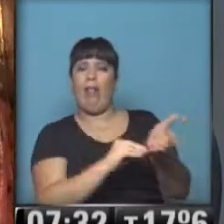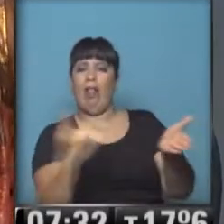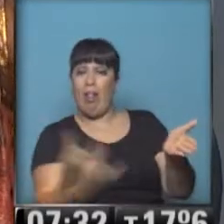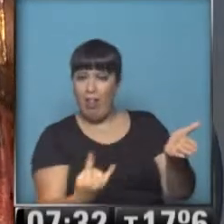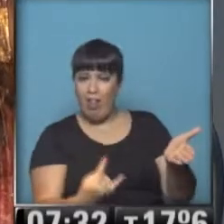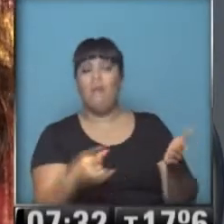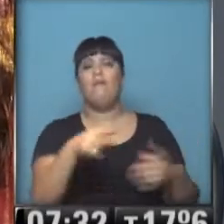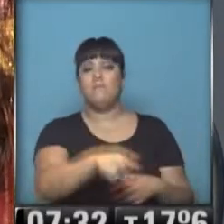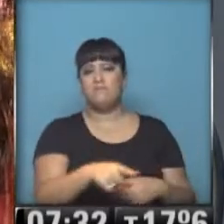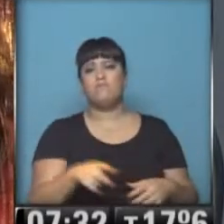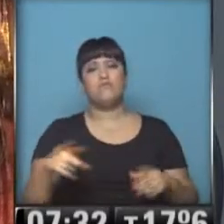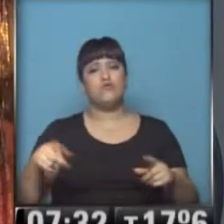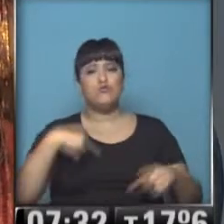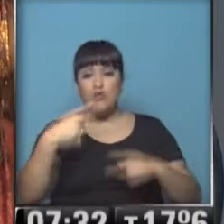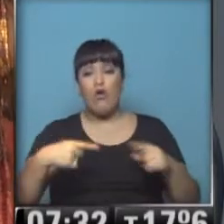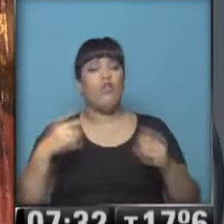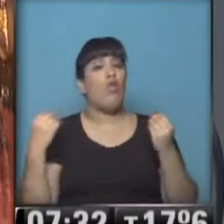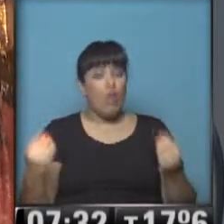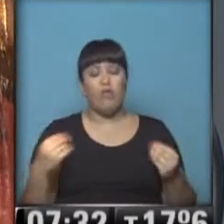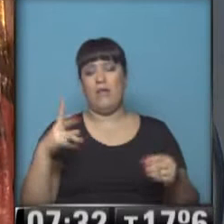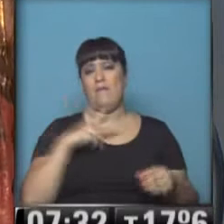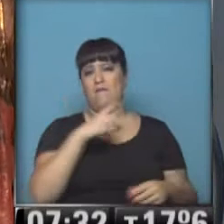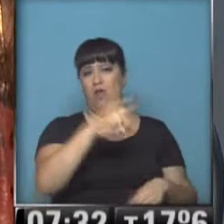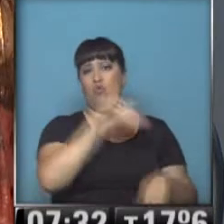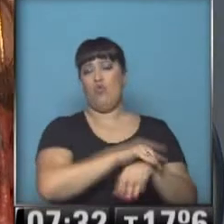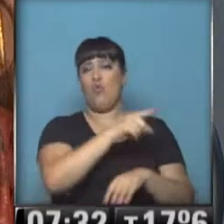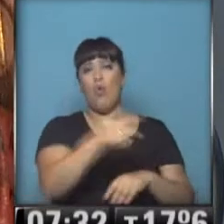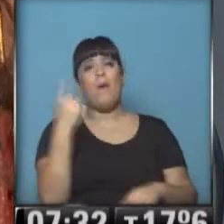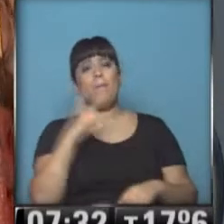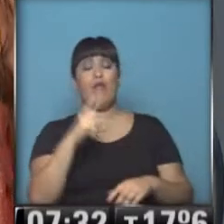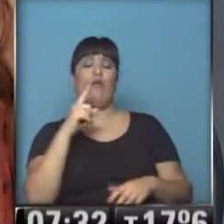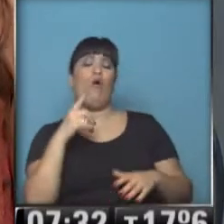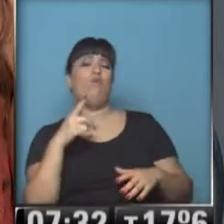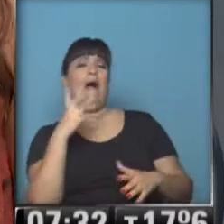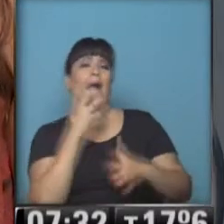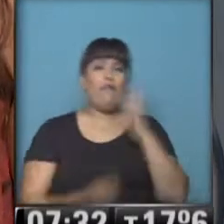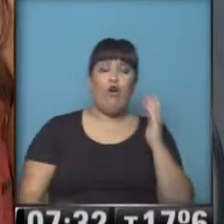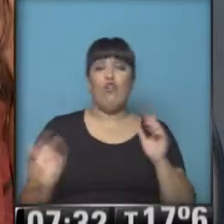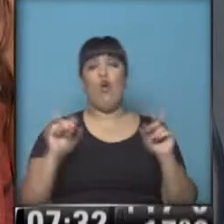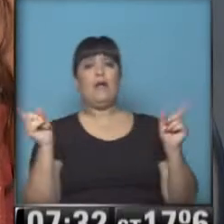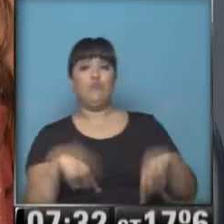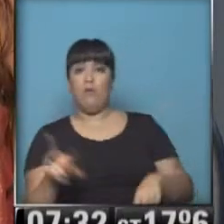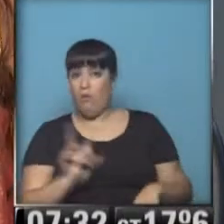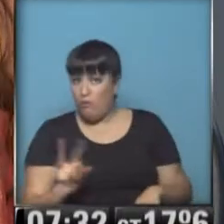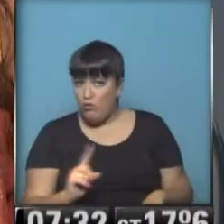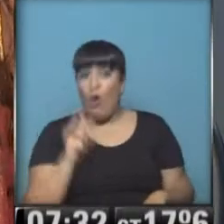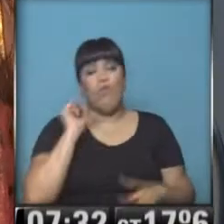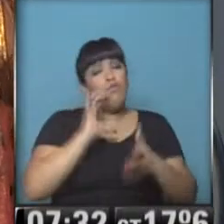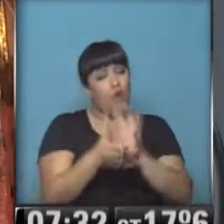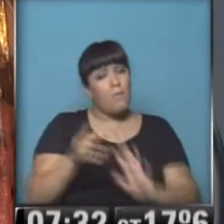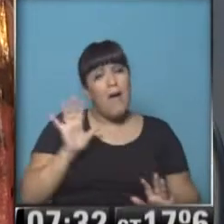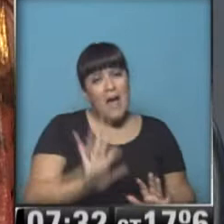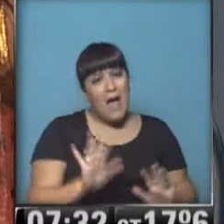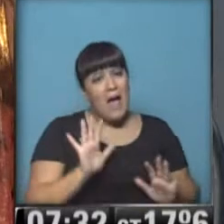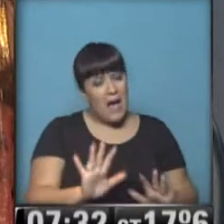Comienzan y termina todo ese circuito en el sector privado. Claro, pero no fue un error o una casualidad. Aparentemente se trata de una mecánica